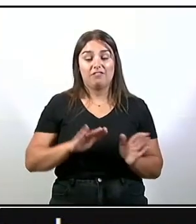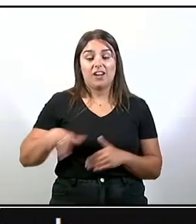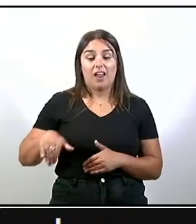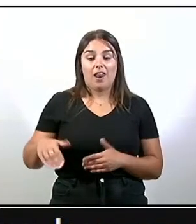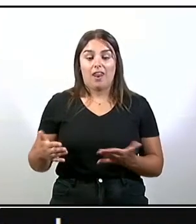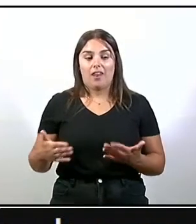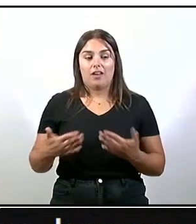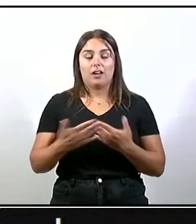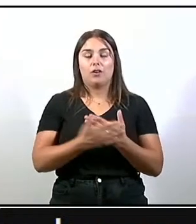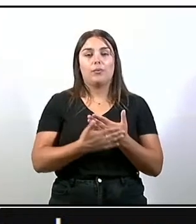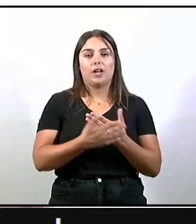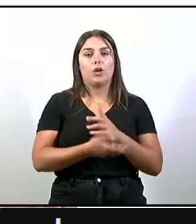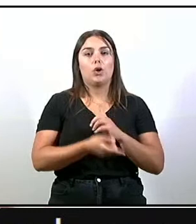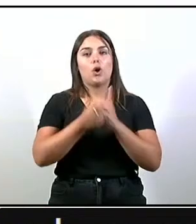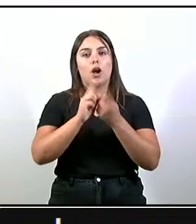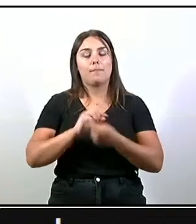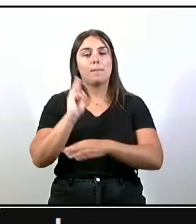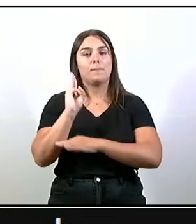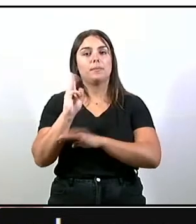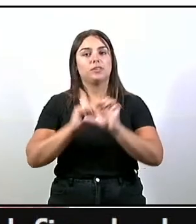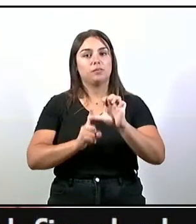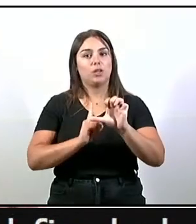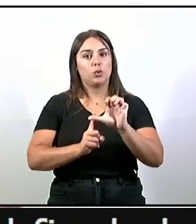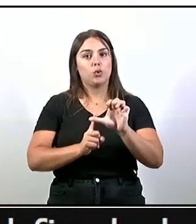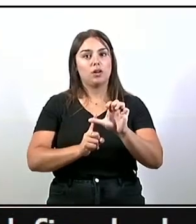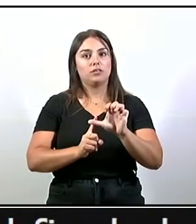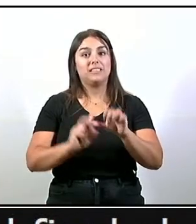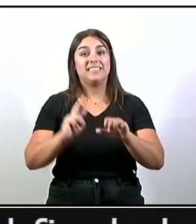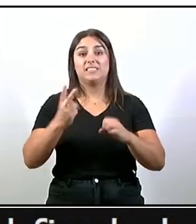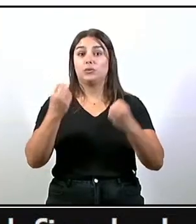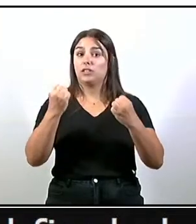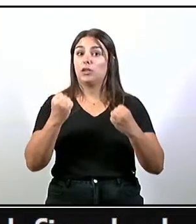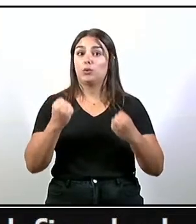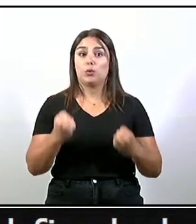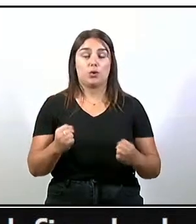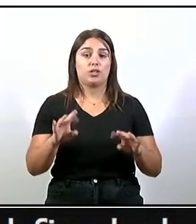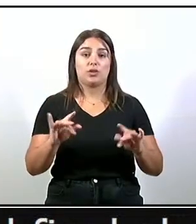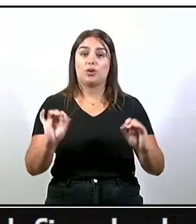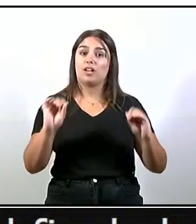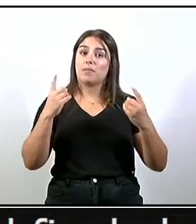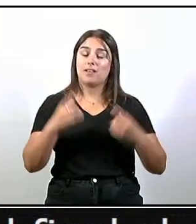órgano de gobierno del Parlamento de Extremadura es la segunda institución más importante de la región.